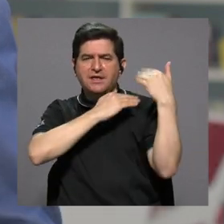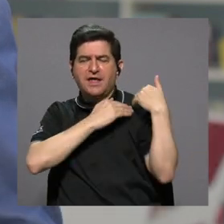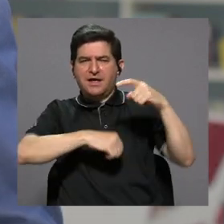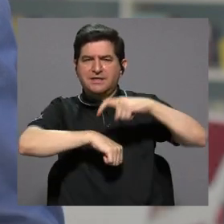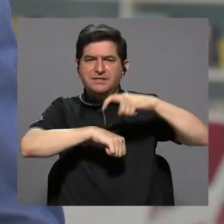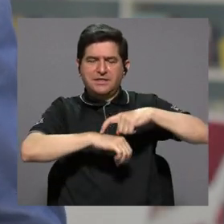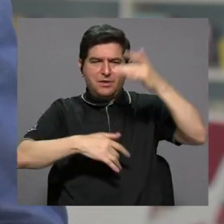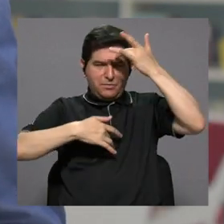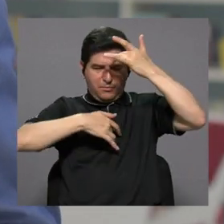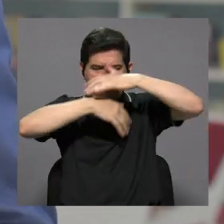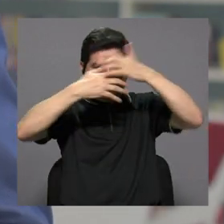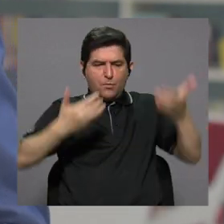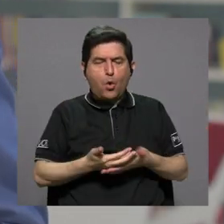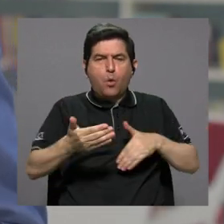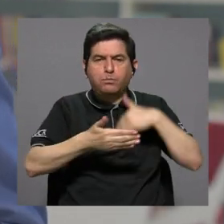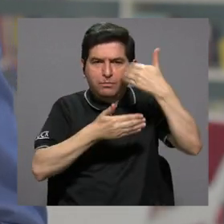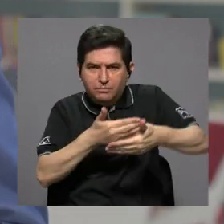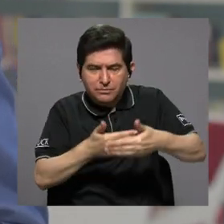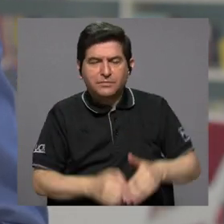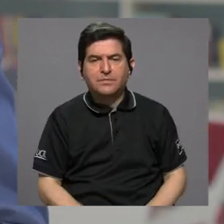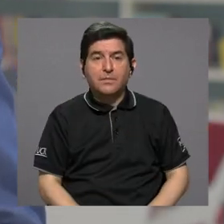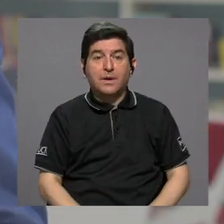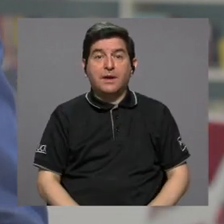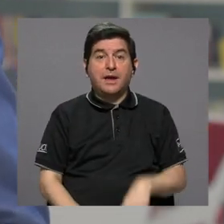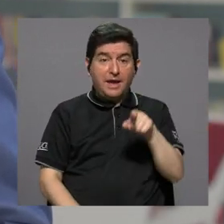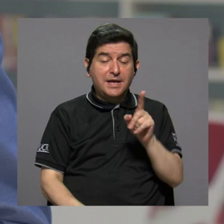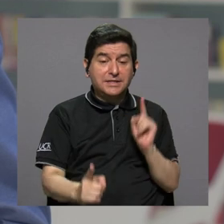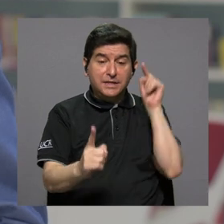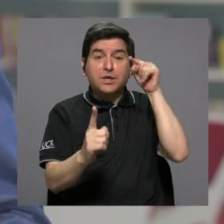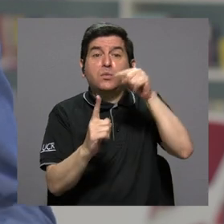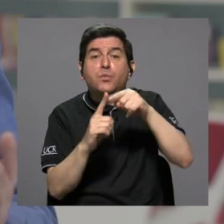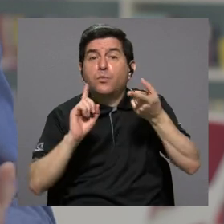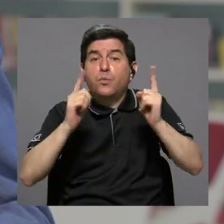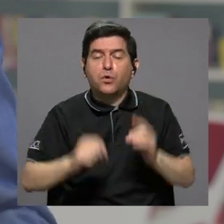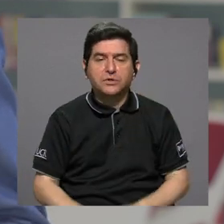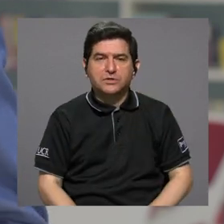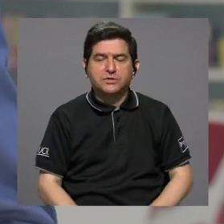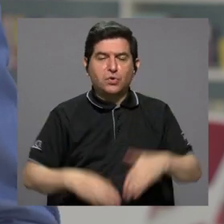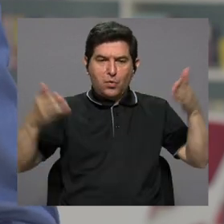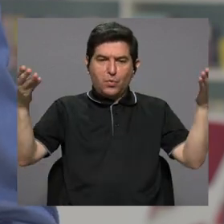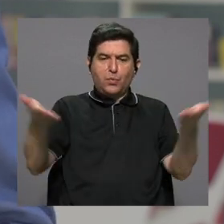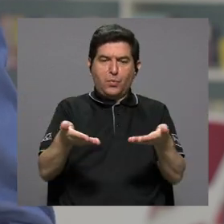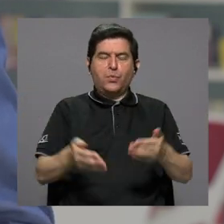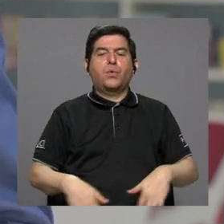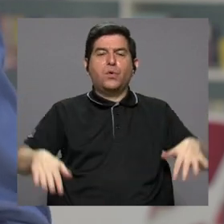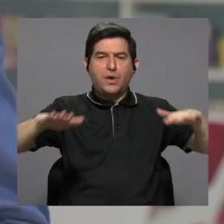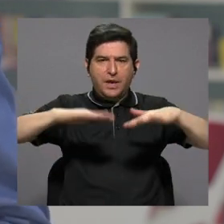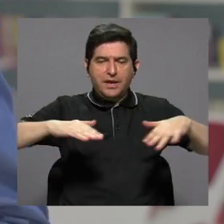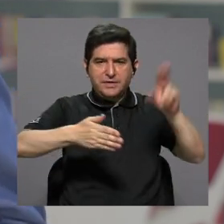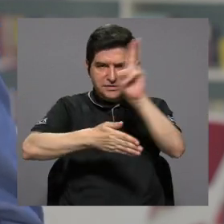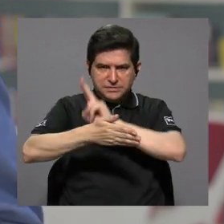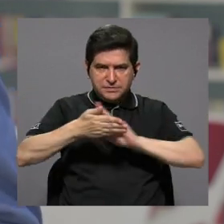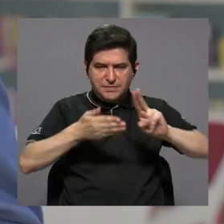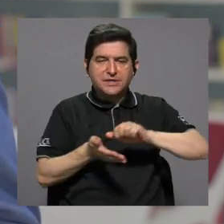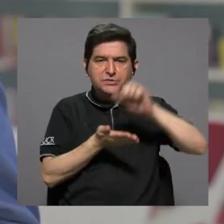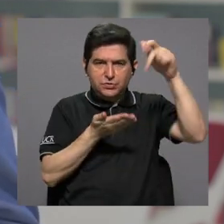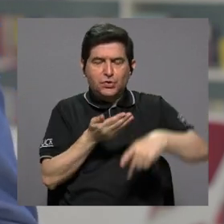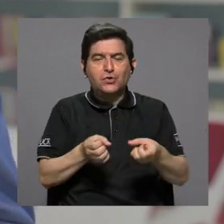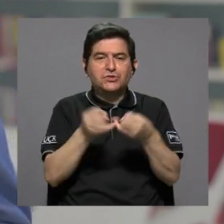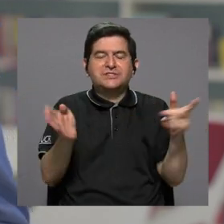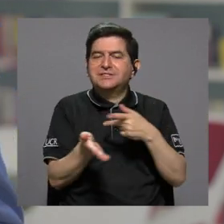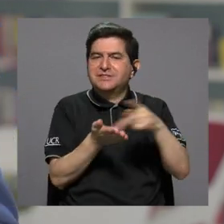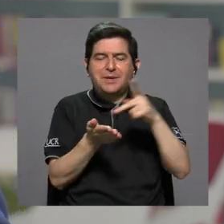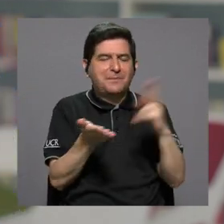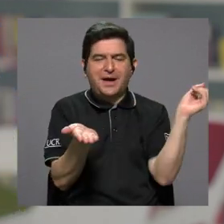en pospandemia. El propósito de esta gran fiesta es recibir en el campus Rodrigo Facio y sin cobrar